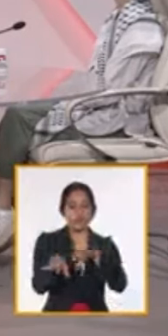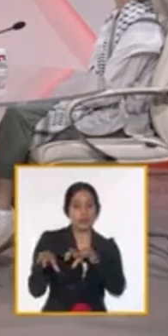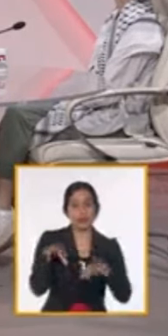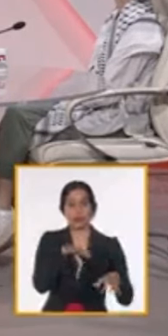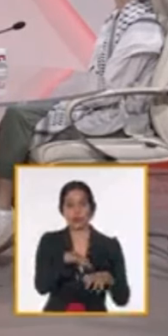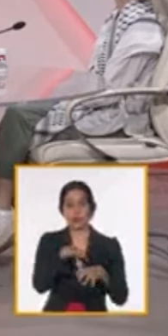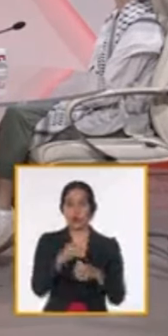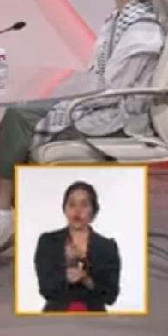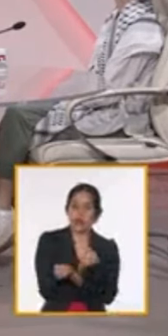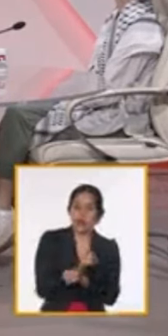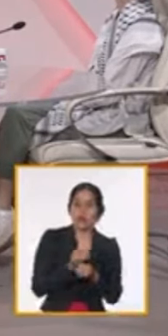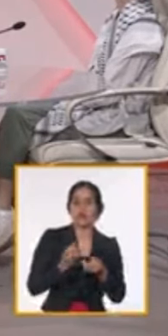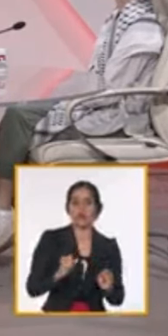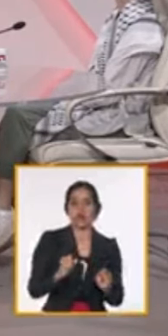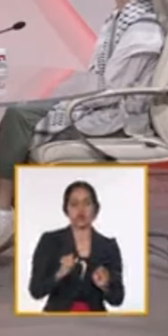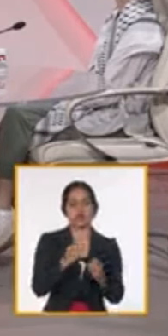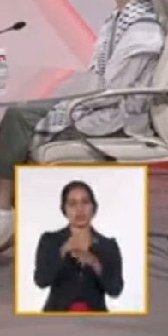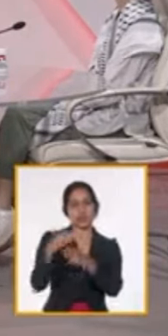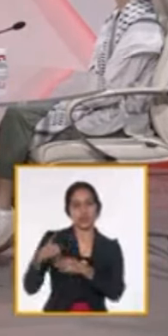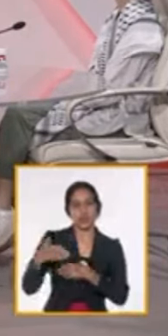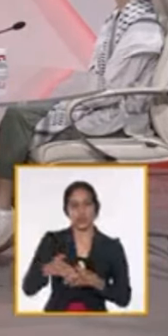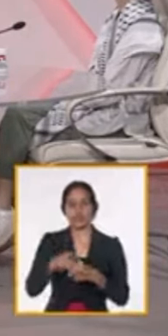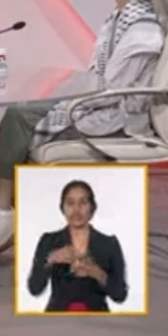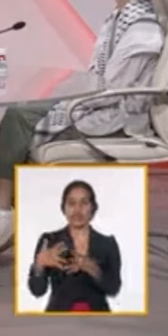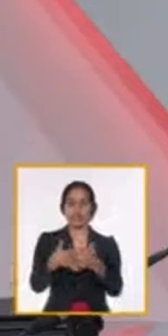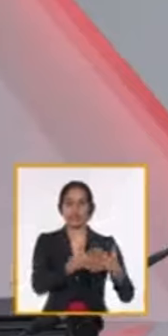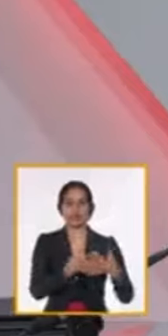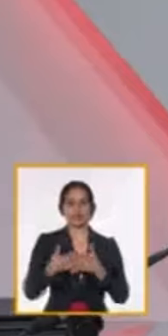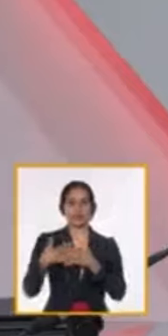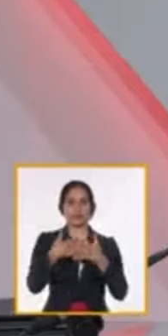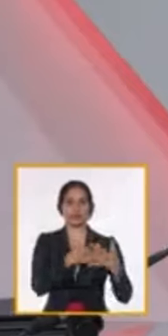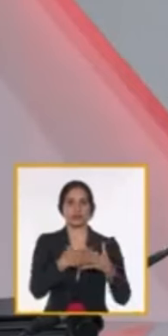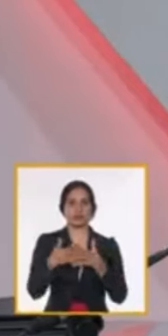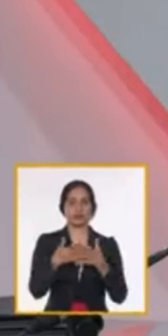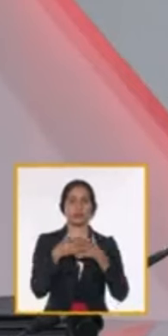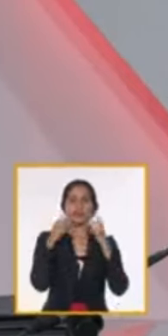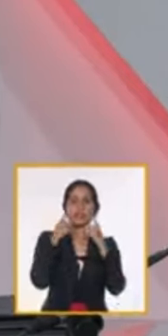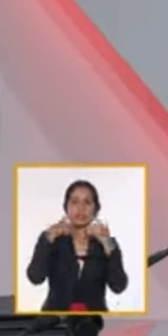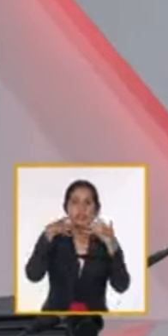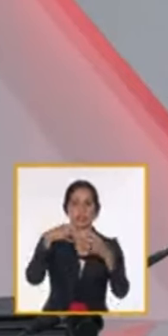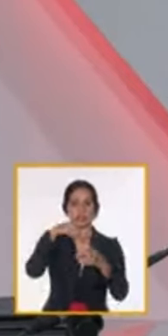decir, liberales en los conceptos estadounidenses, lugares donde es previsible